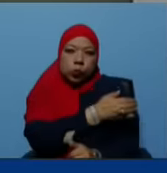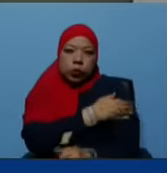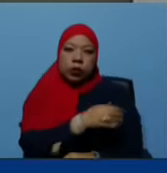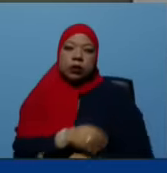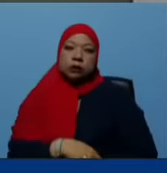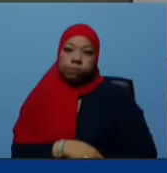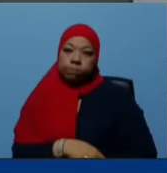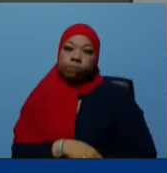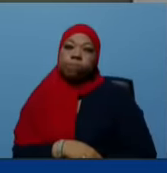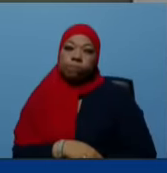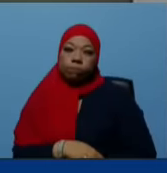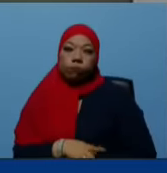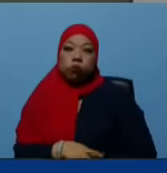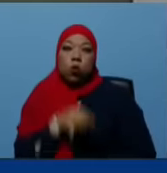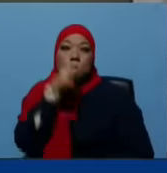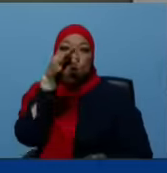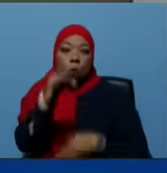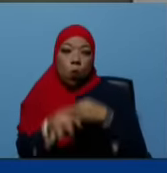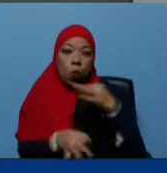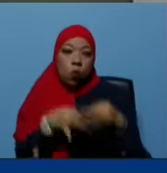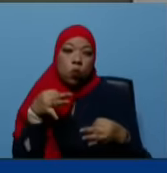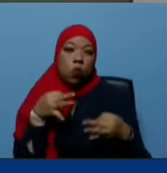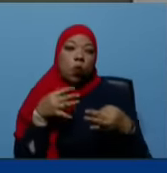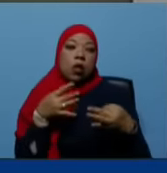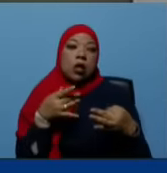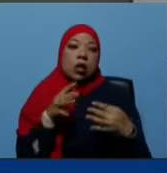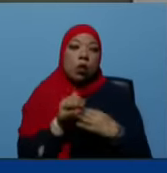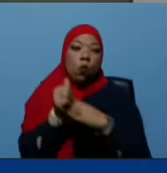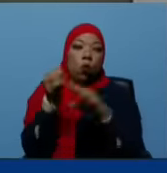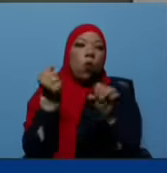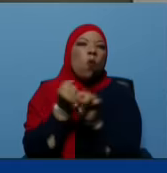Y si uno dice un detalle que no deba dar,